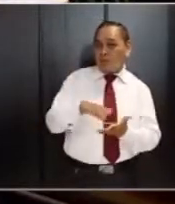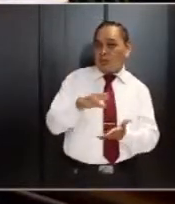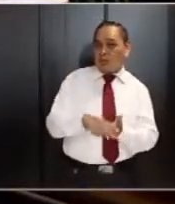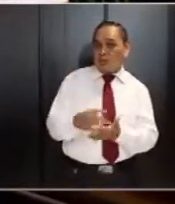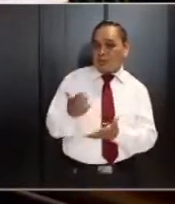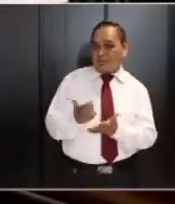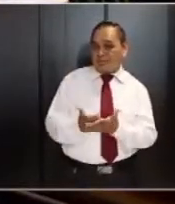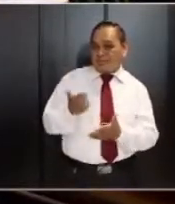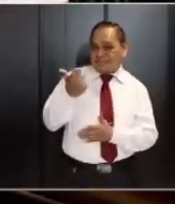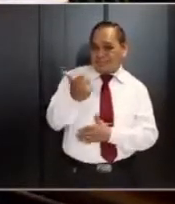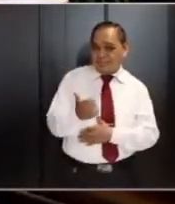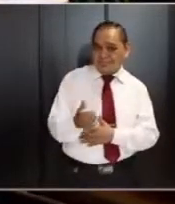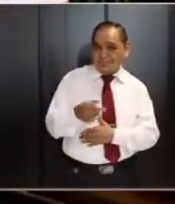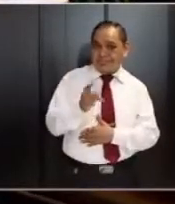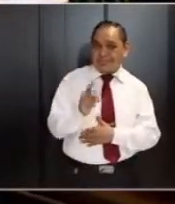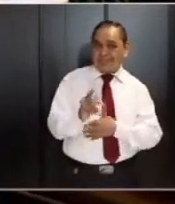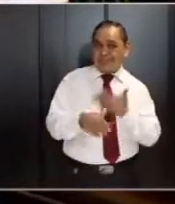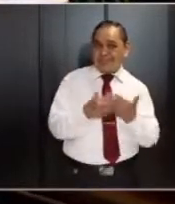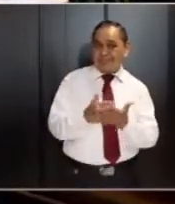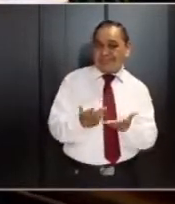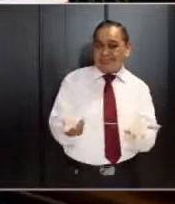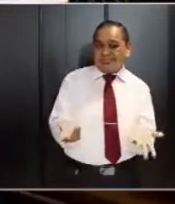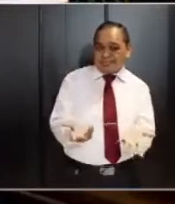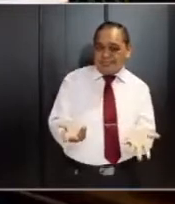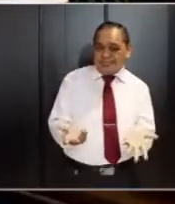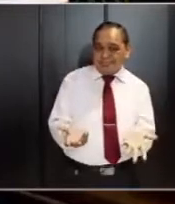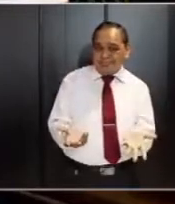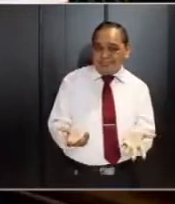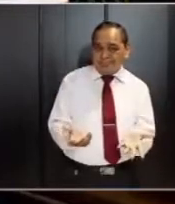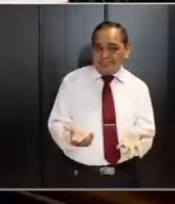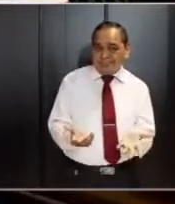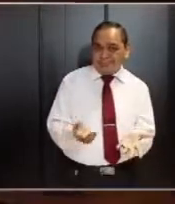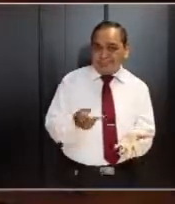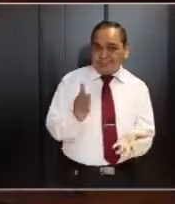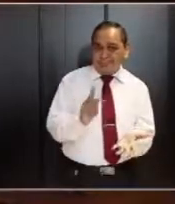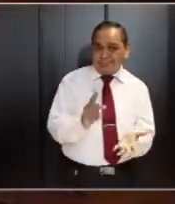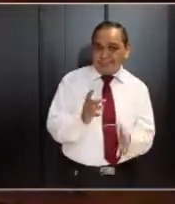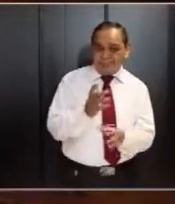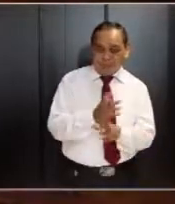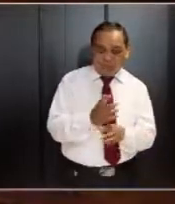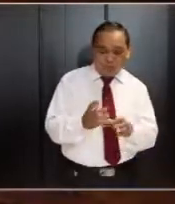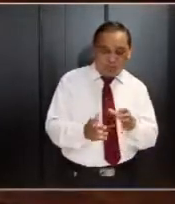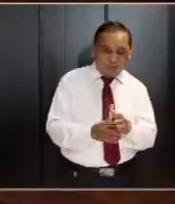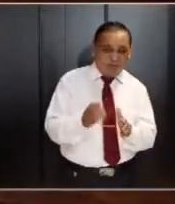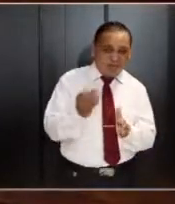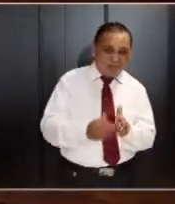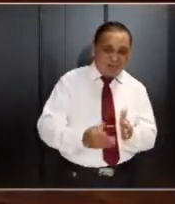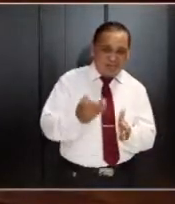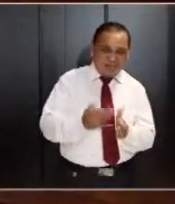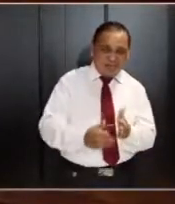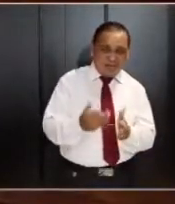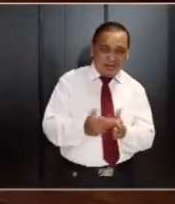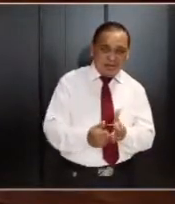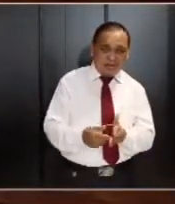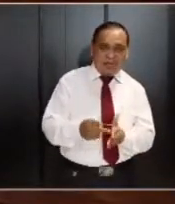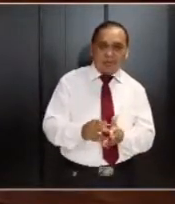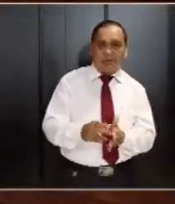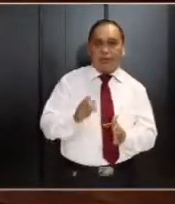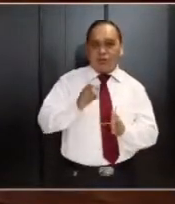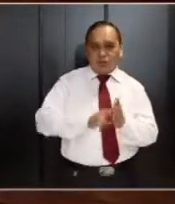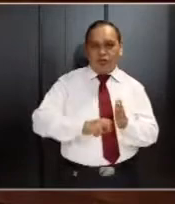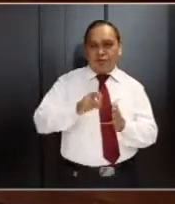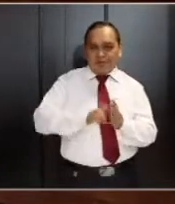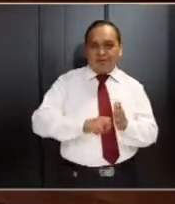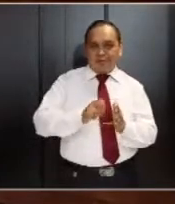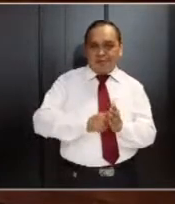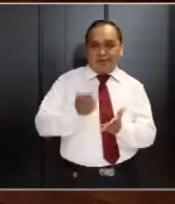de pagar, entonces tampoco lo pusieron a andar. Pero ya esto, todo esto lo hemos ido solucionando y ahí se ha ido el recurso. Pero yo creo